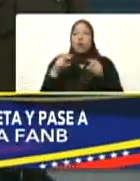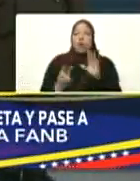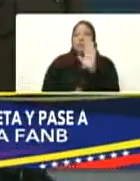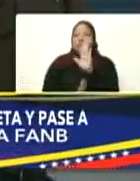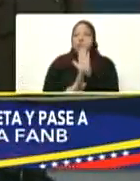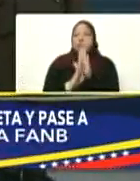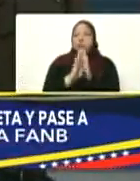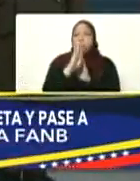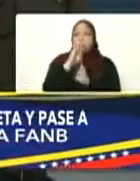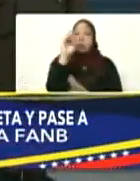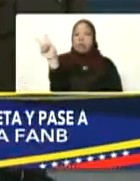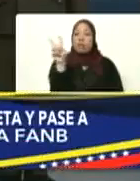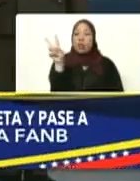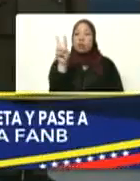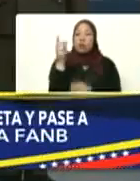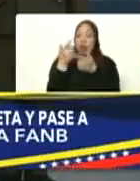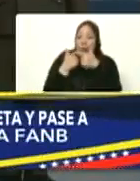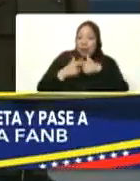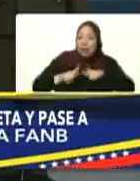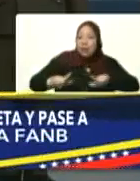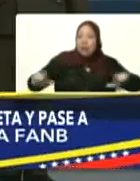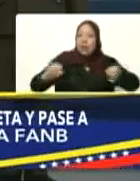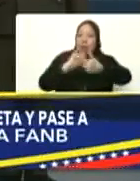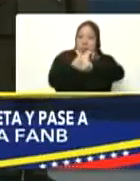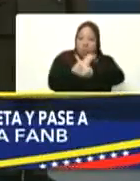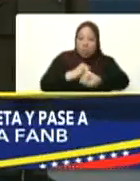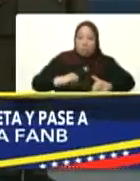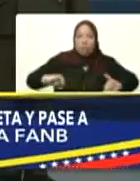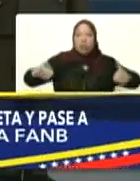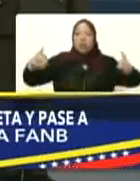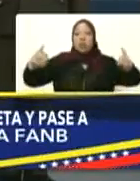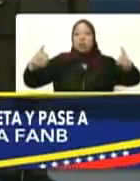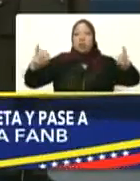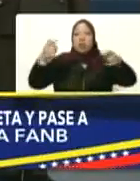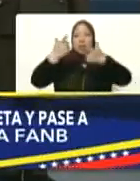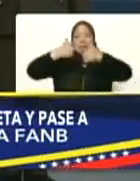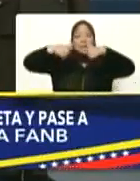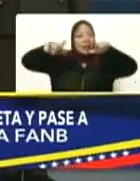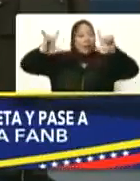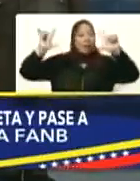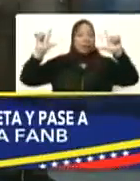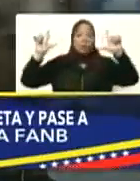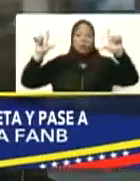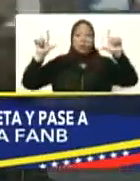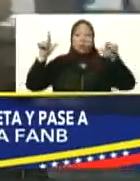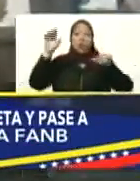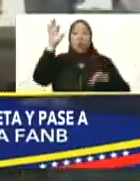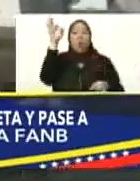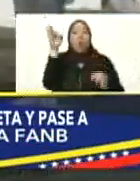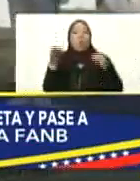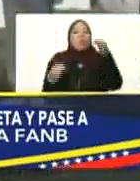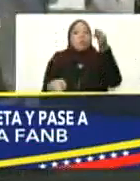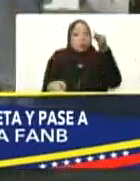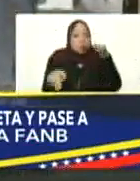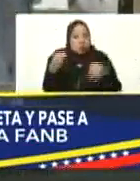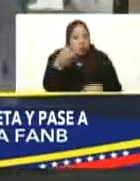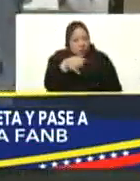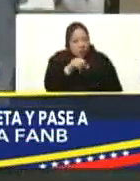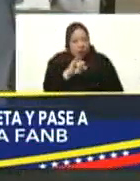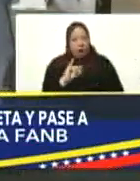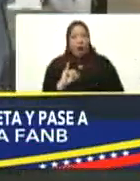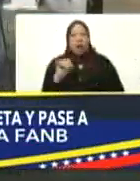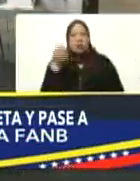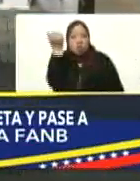Venezuela soberana, independiente, libre, justa, solidaria y socialista,